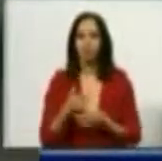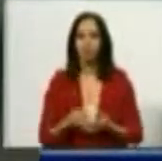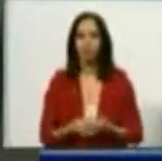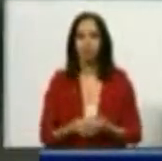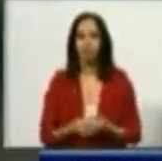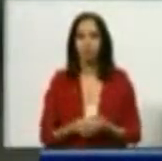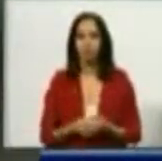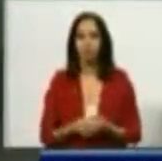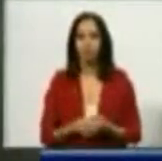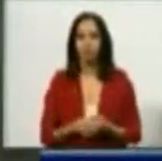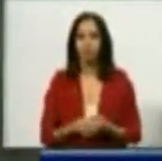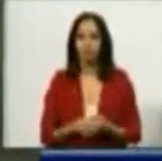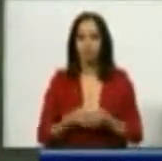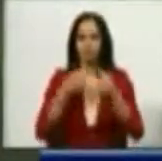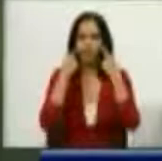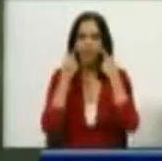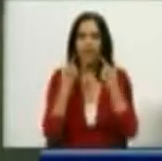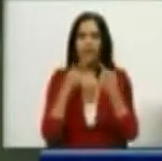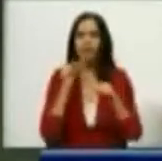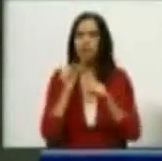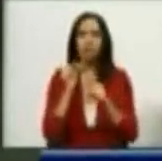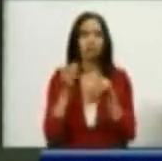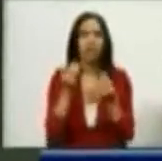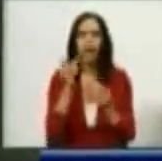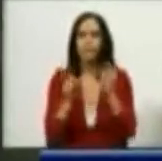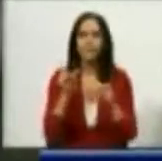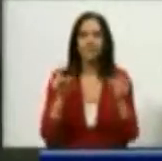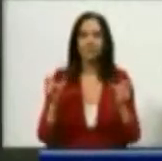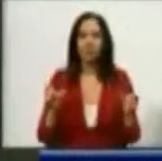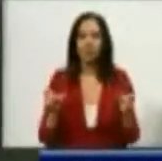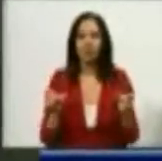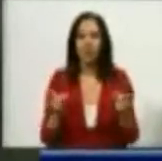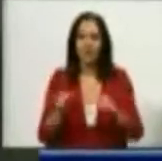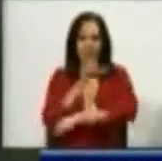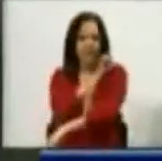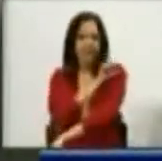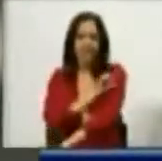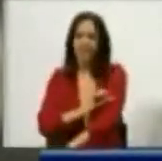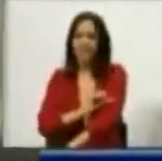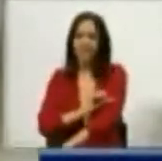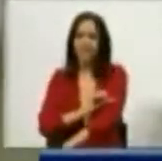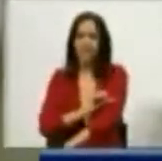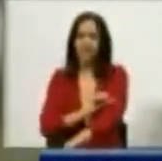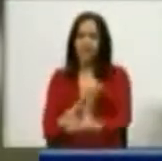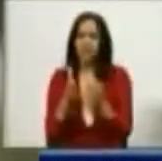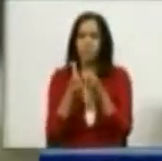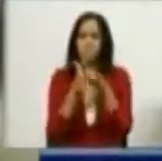en este momento hay muchas personas heridas quizás